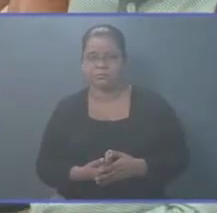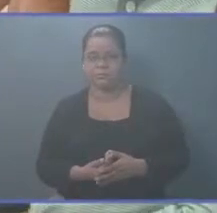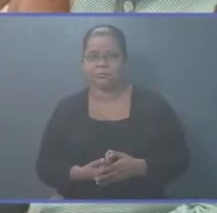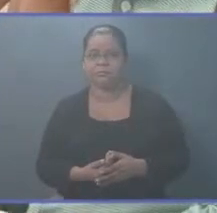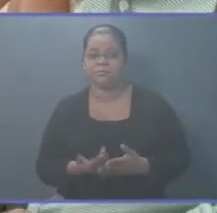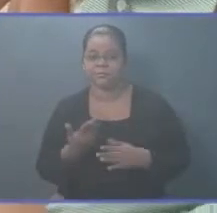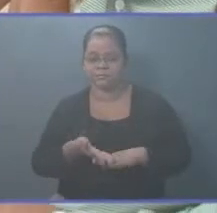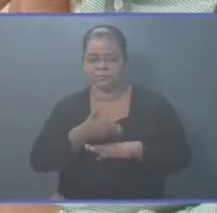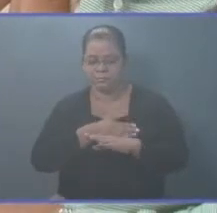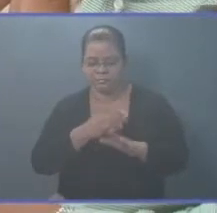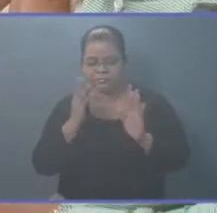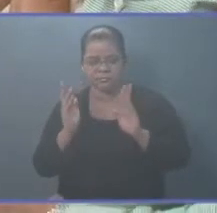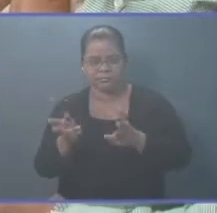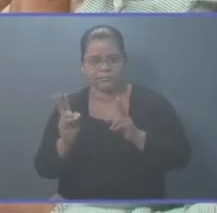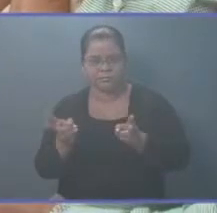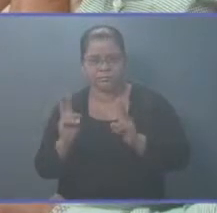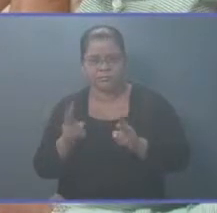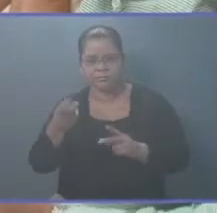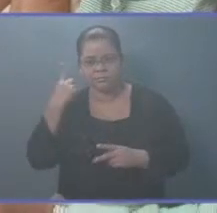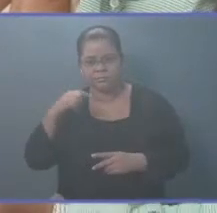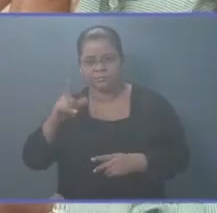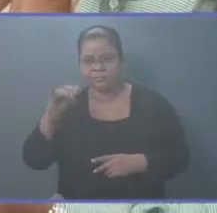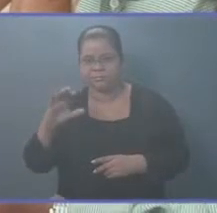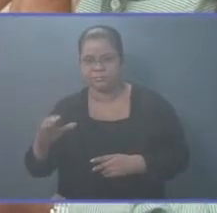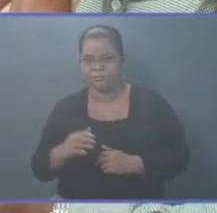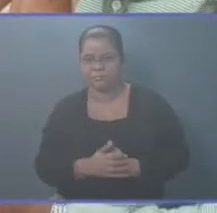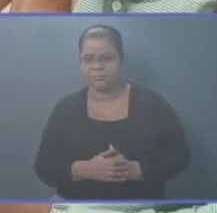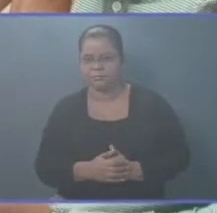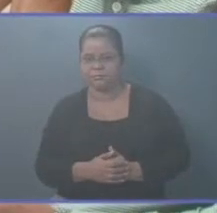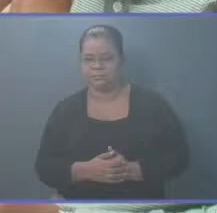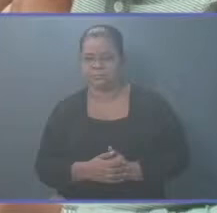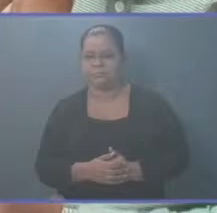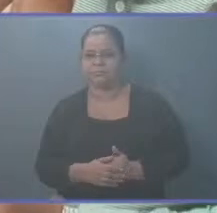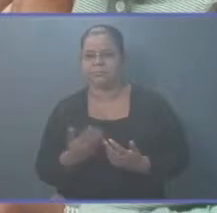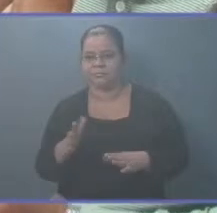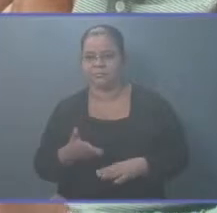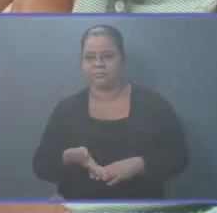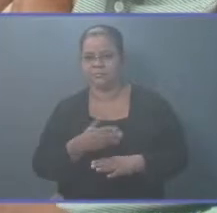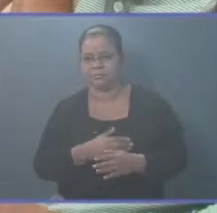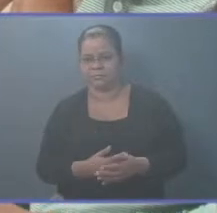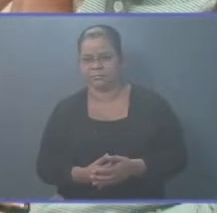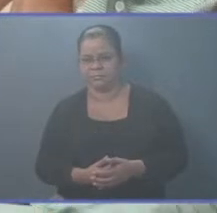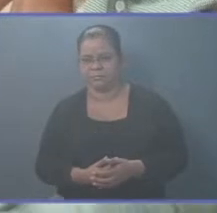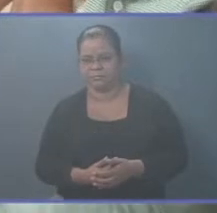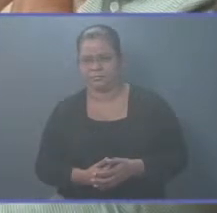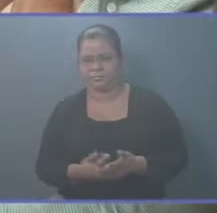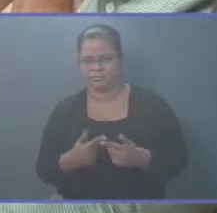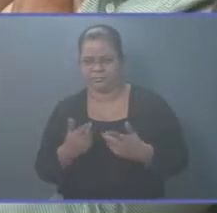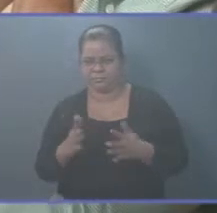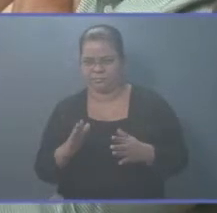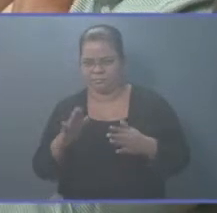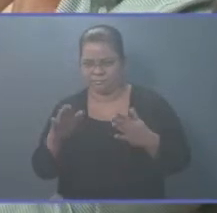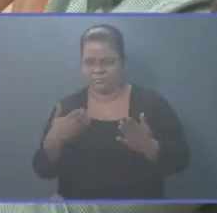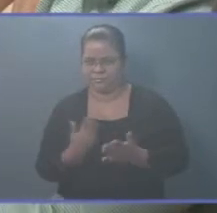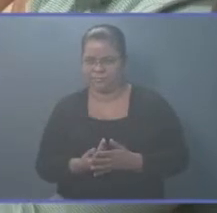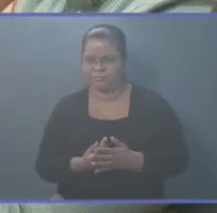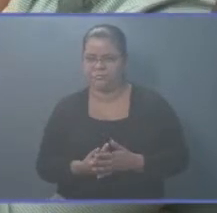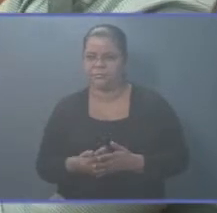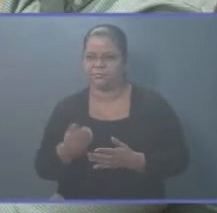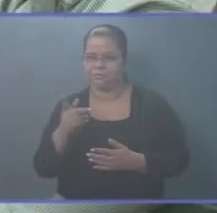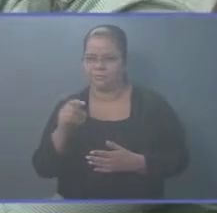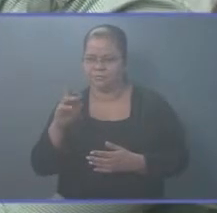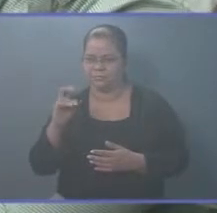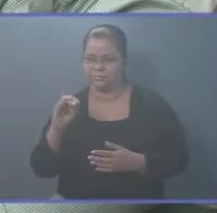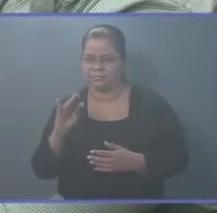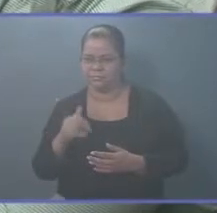platicando con el licenciado veíamos que, por ejemplo, en un accidente de tránsito, el testimonio